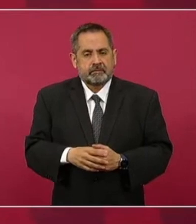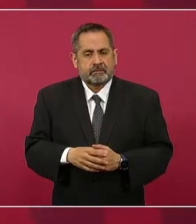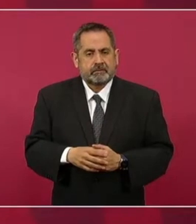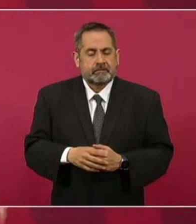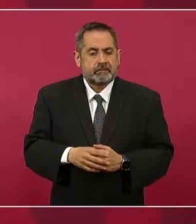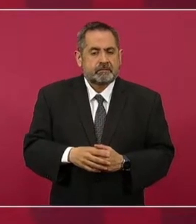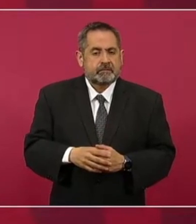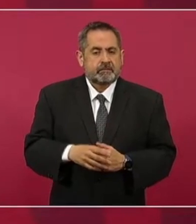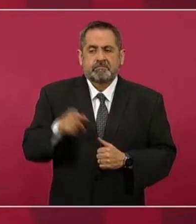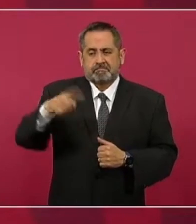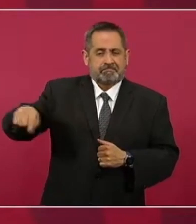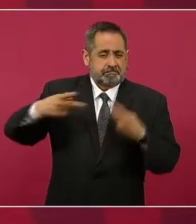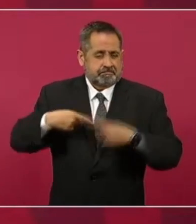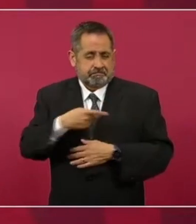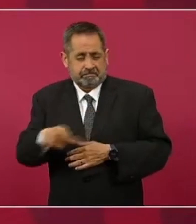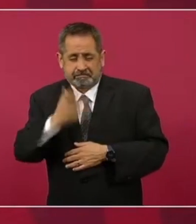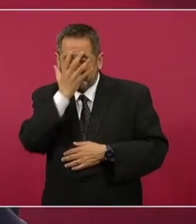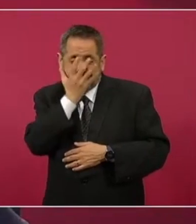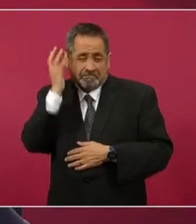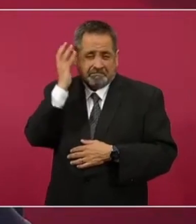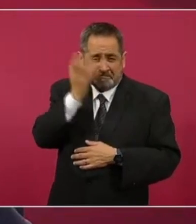no son de dos caras.